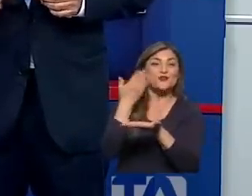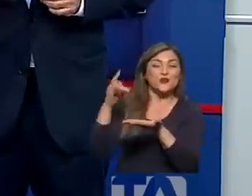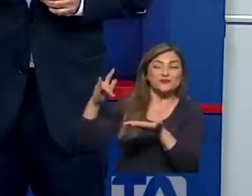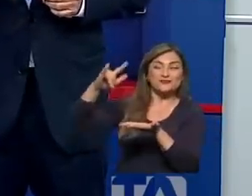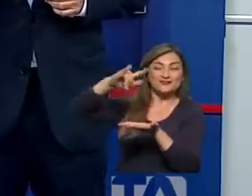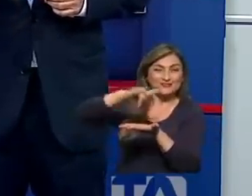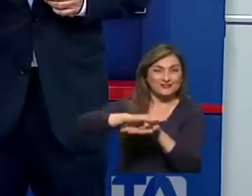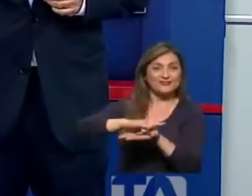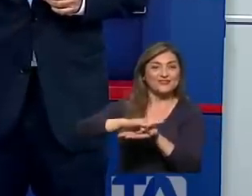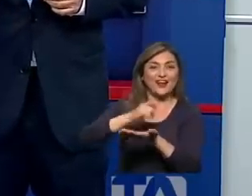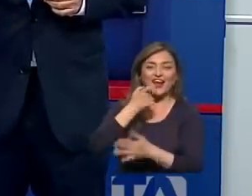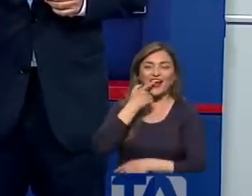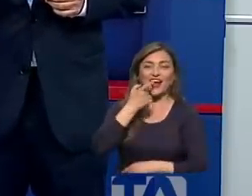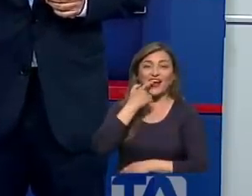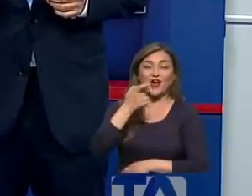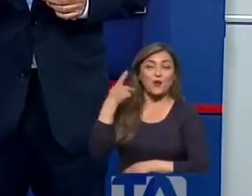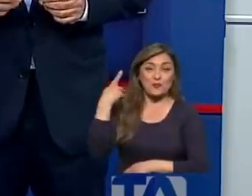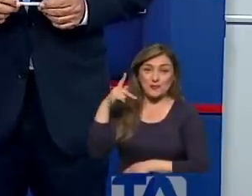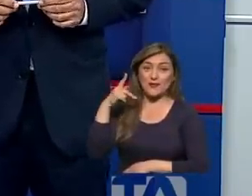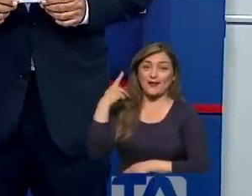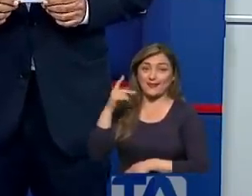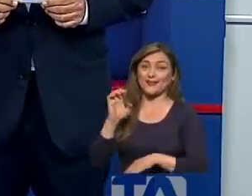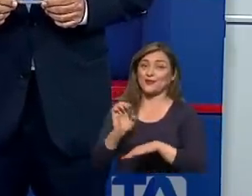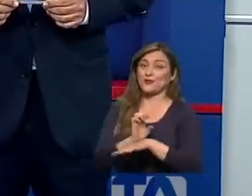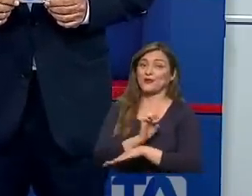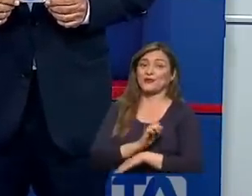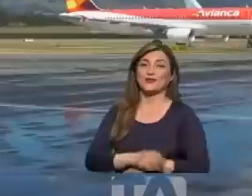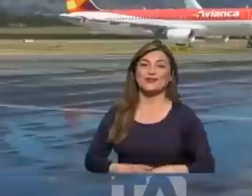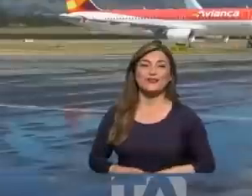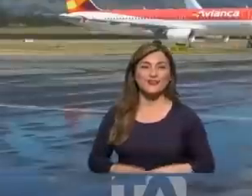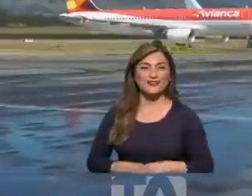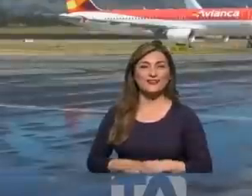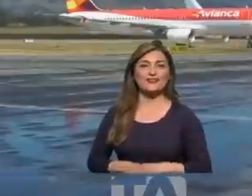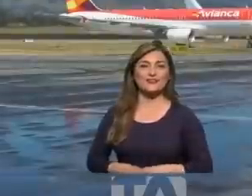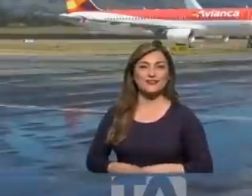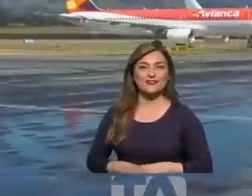llegaba el oro y la plata para Ecuador.